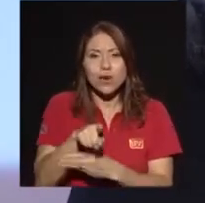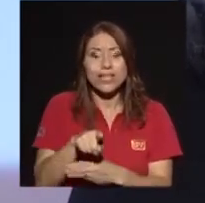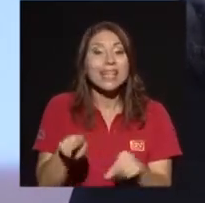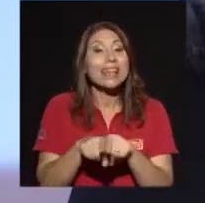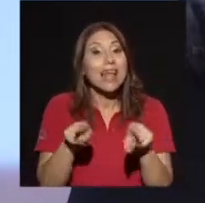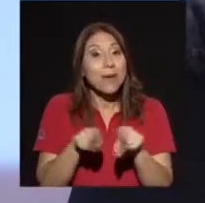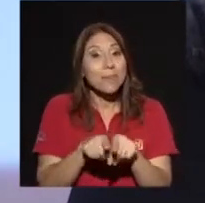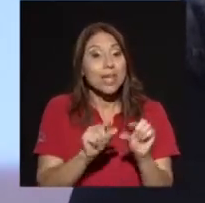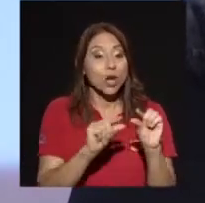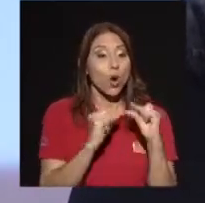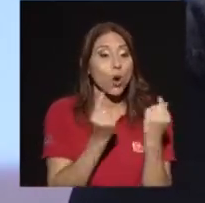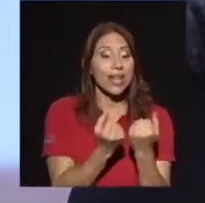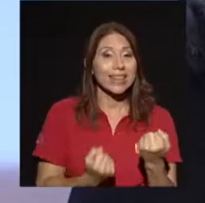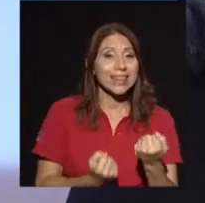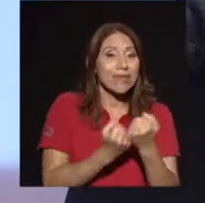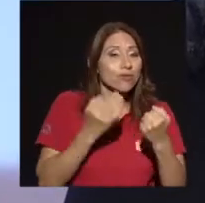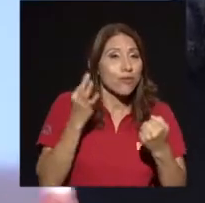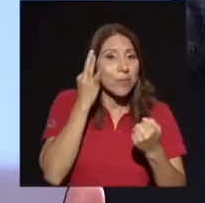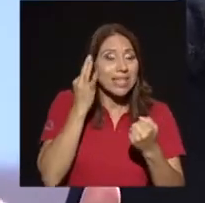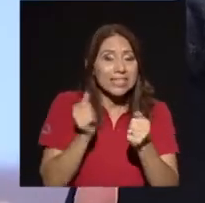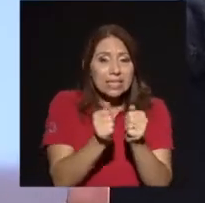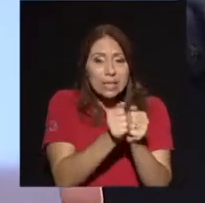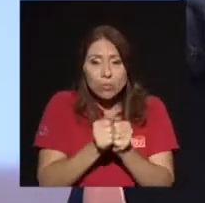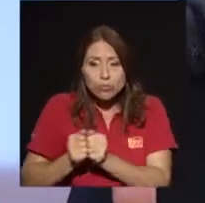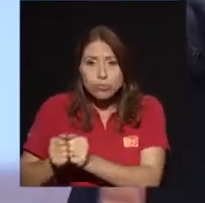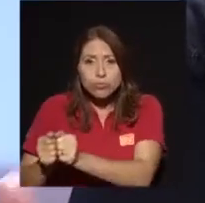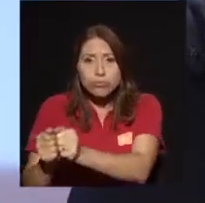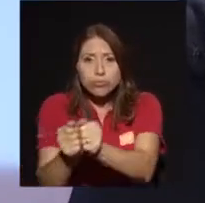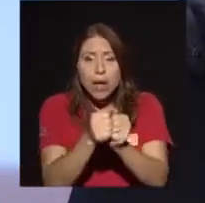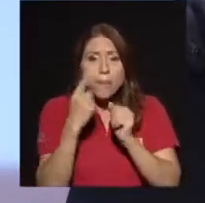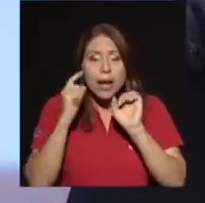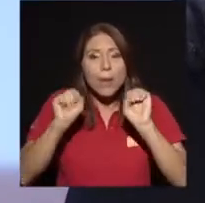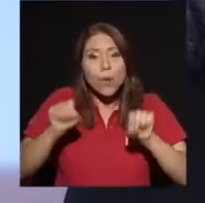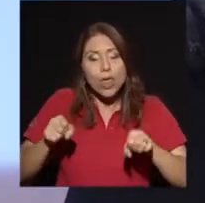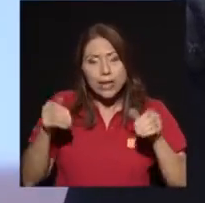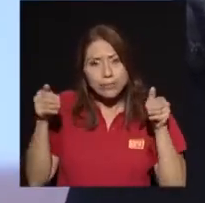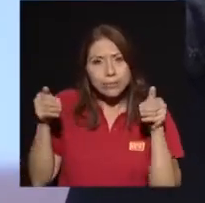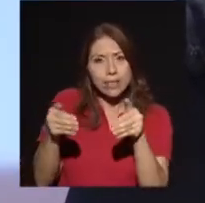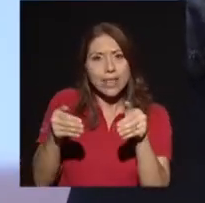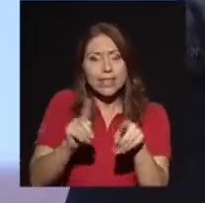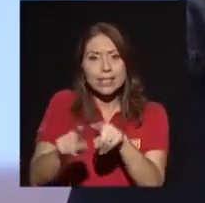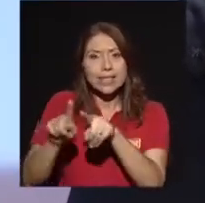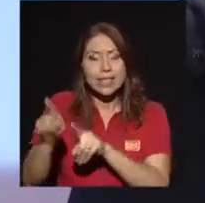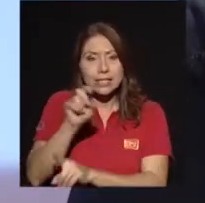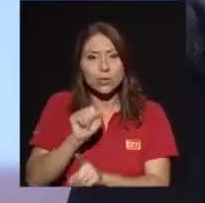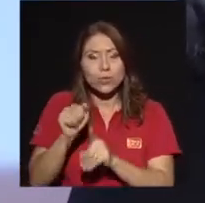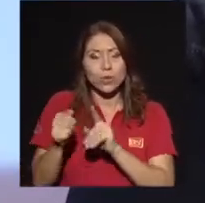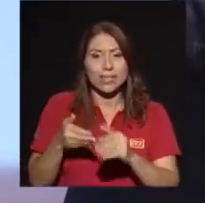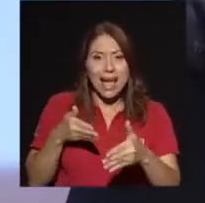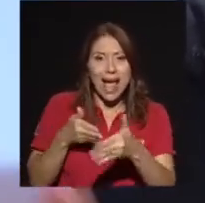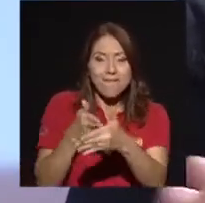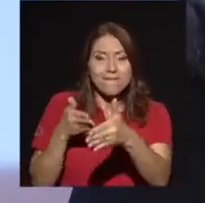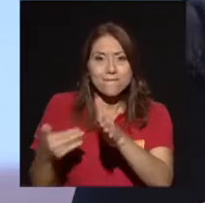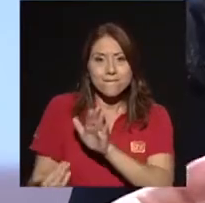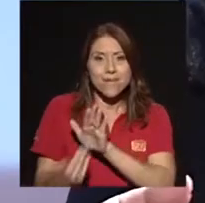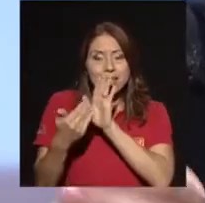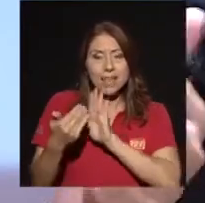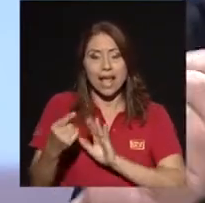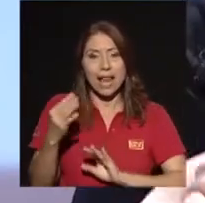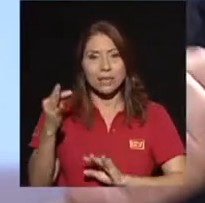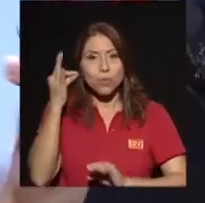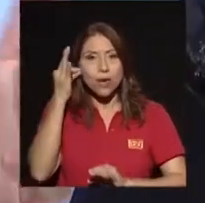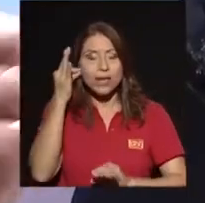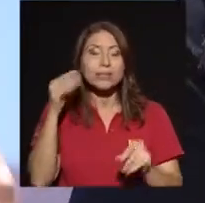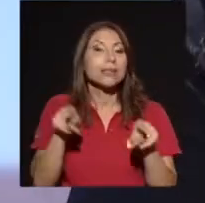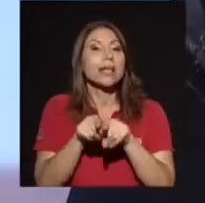entre colectivos feministas para que así podamos abordar distintas problemáticas que nos afectan directamente a las mujeres y que también, bueno,